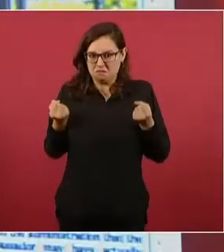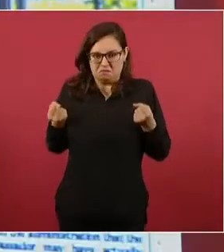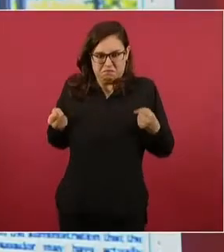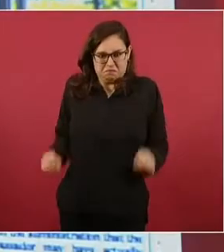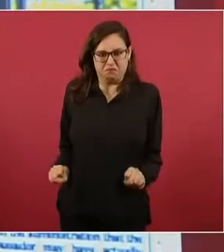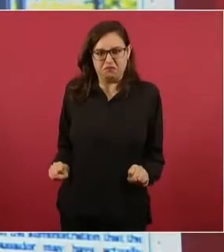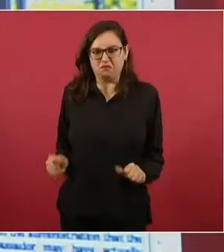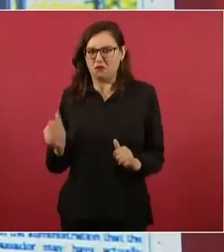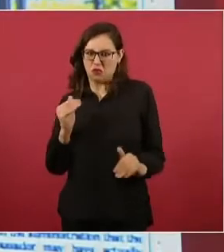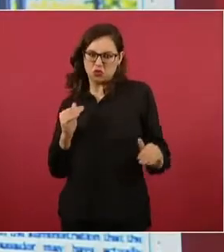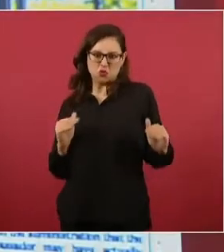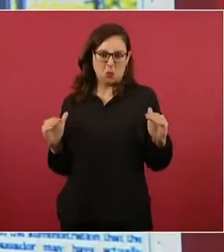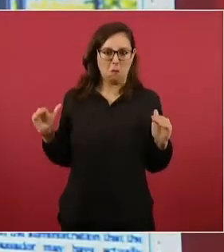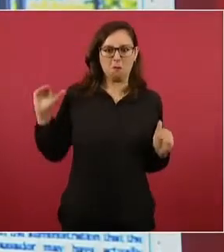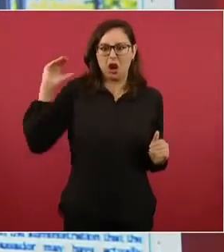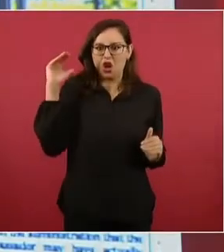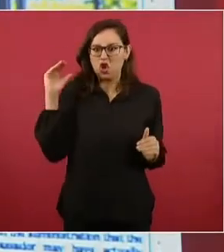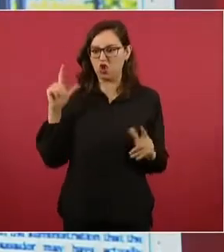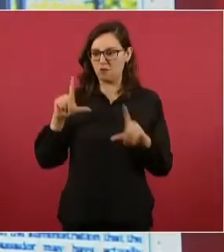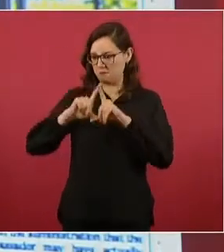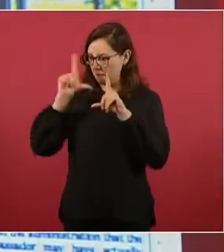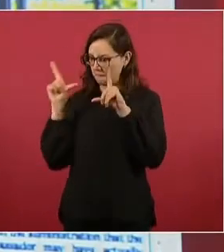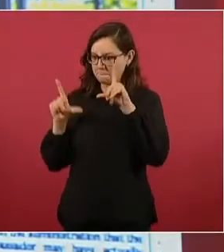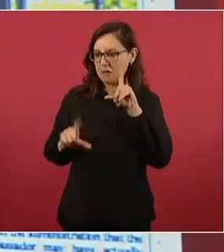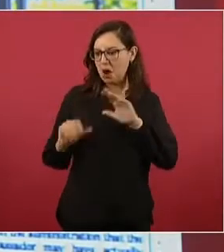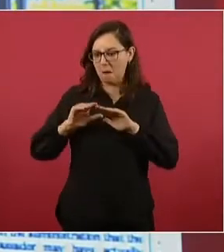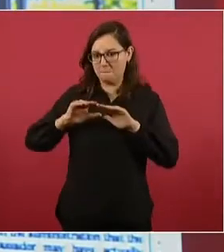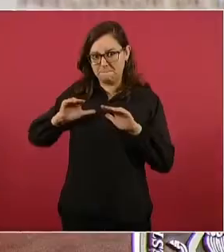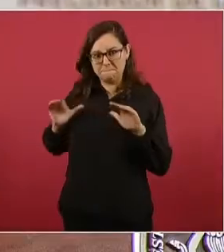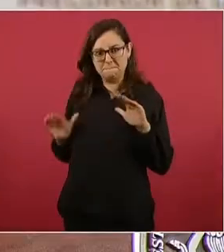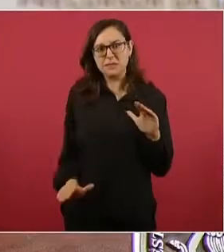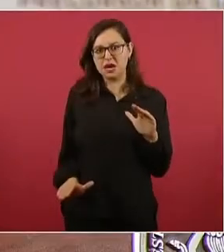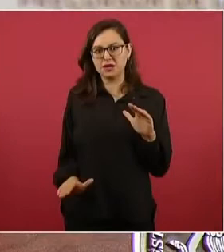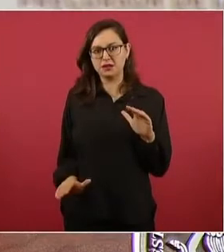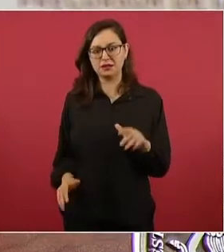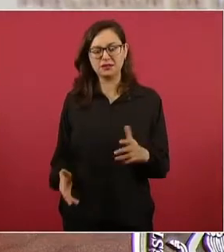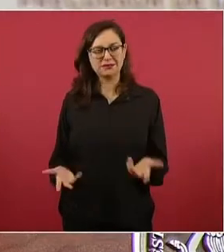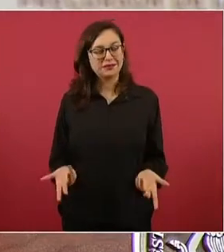Creen que somos colonia.